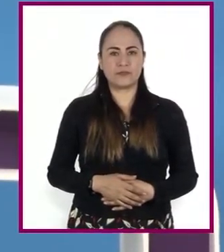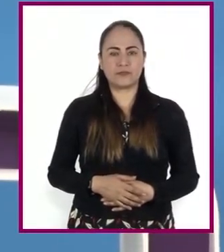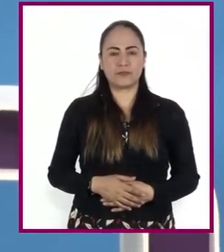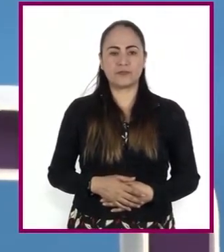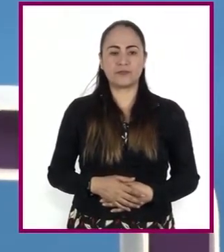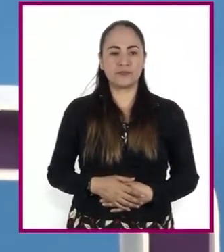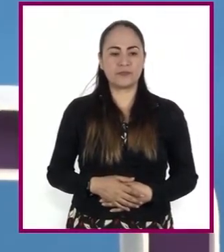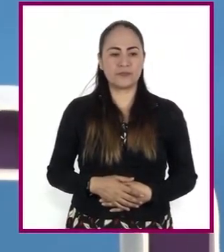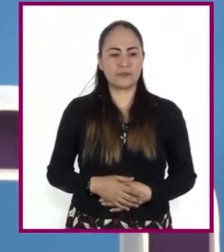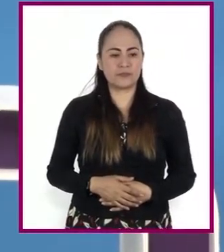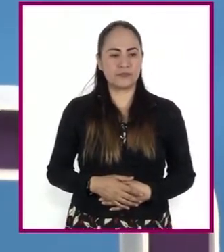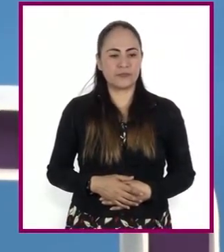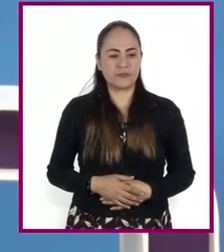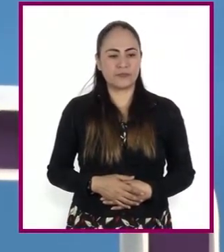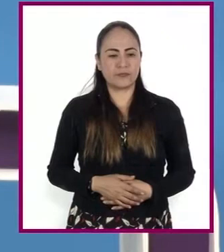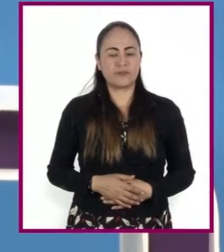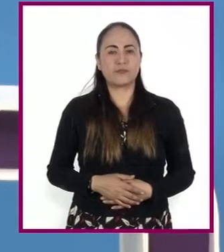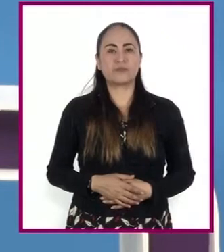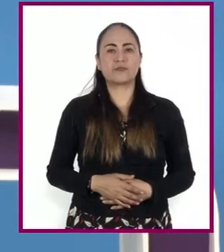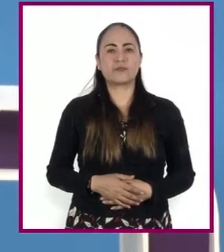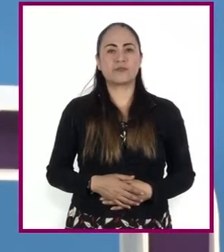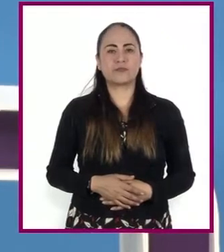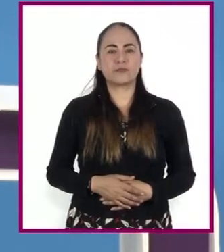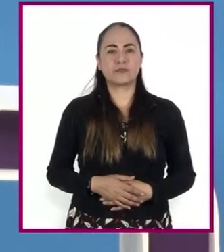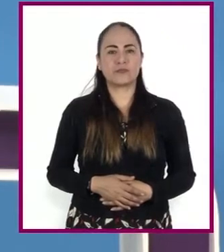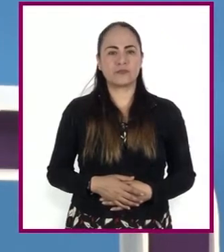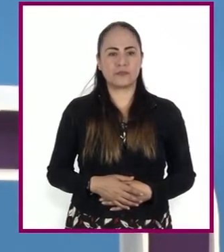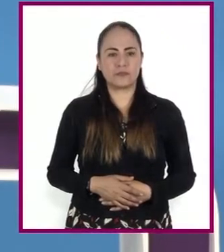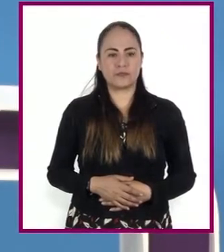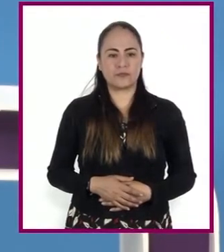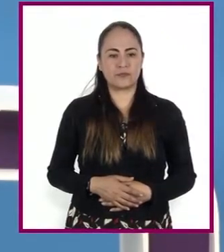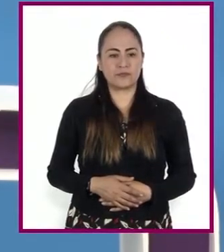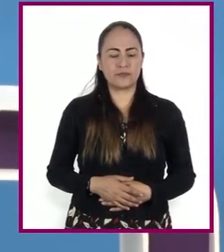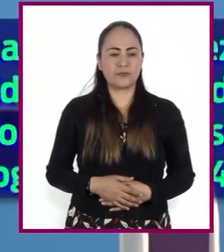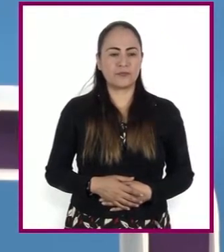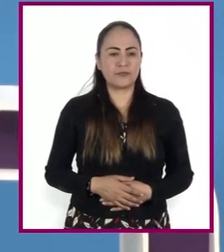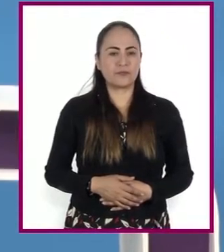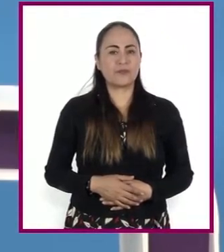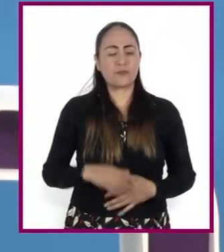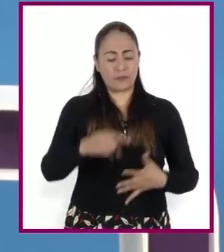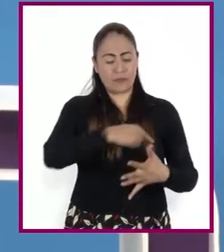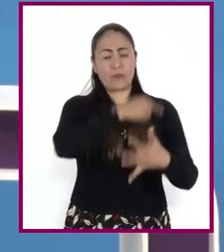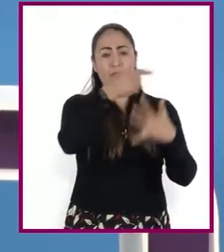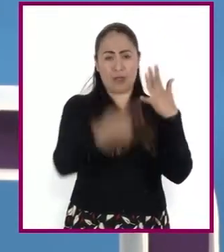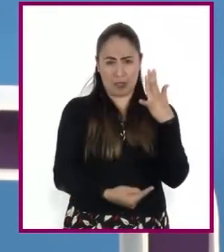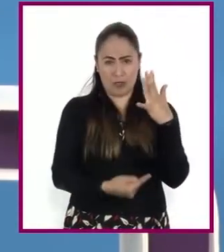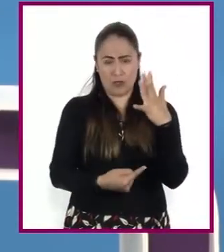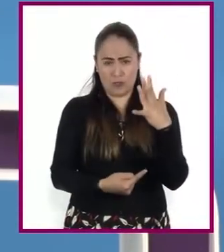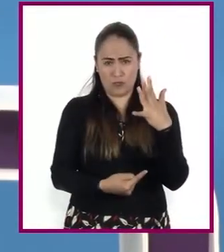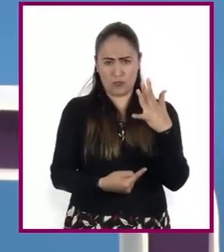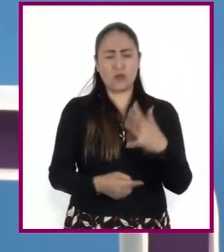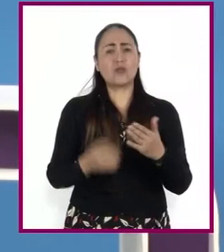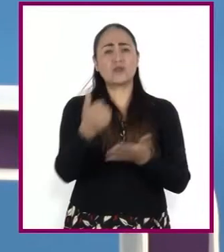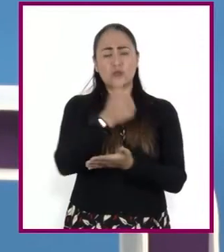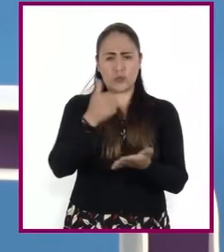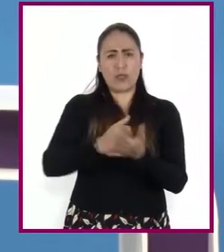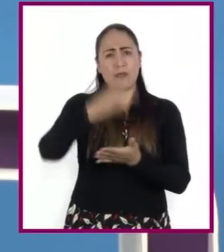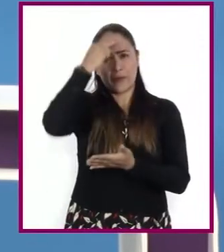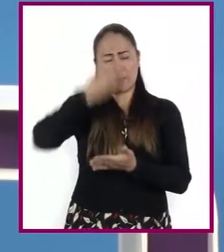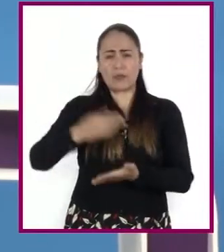rey, y se conformaba por un tribunal con un presidente y 4 oidores. Sin embargo, esta